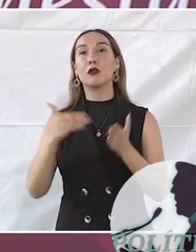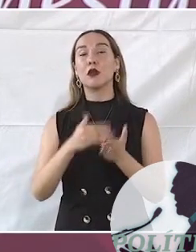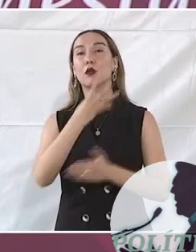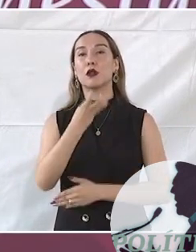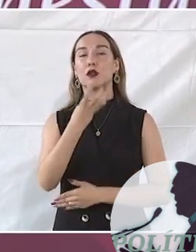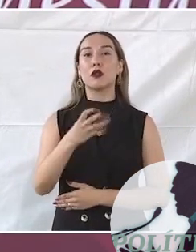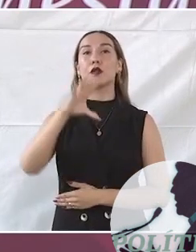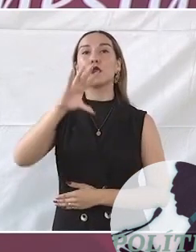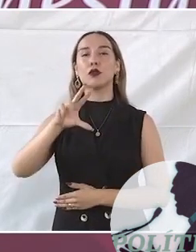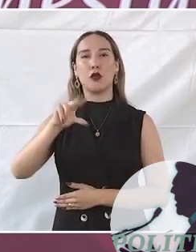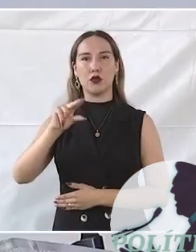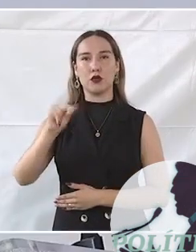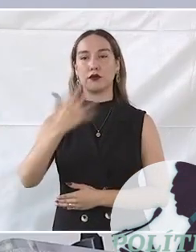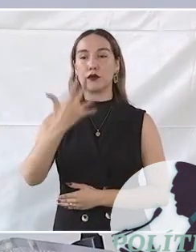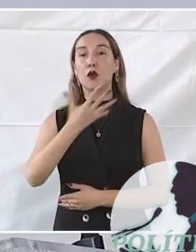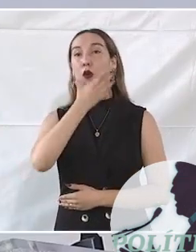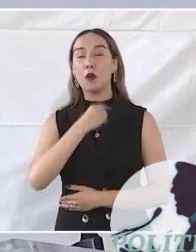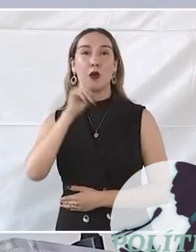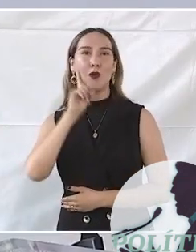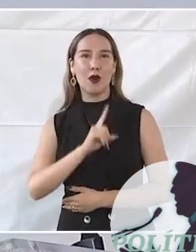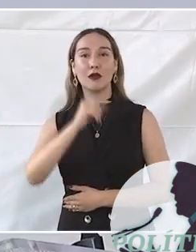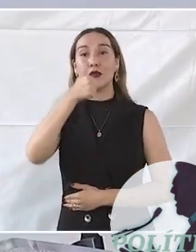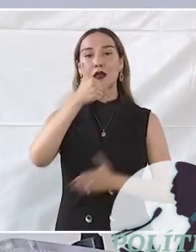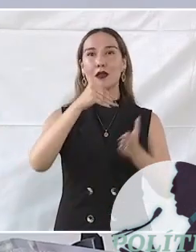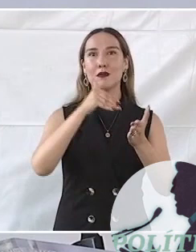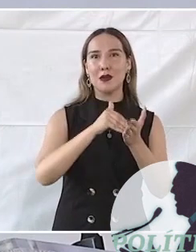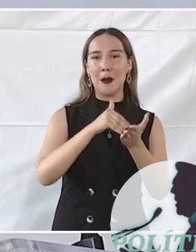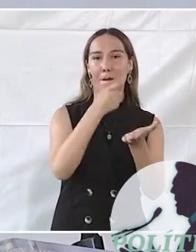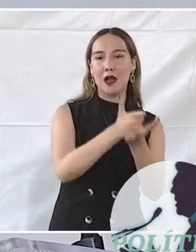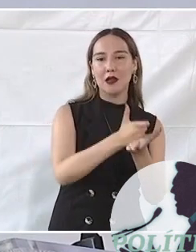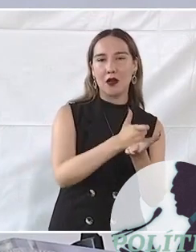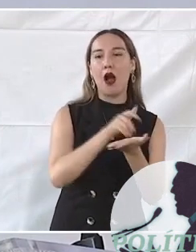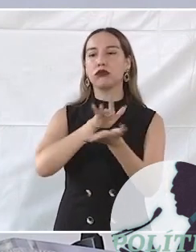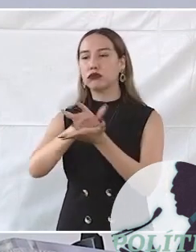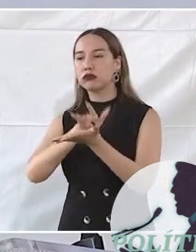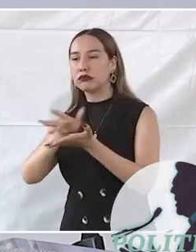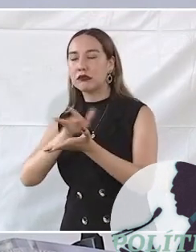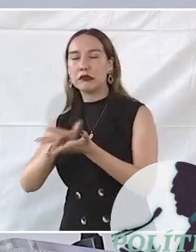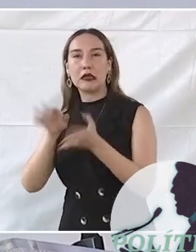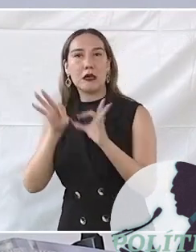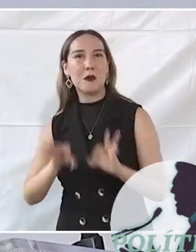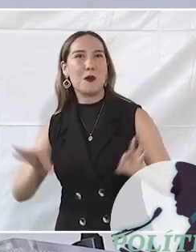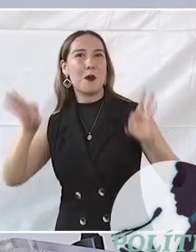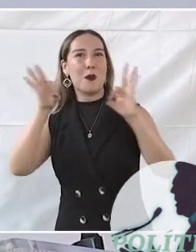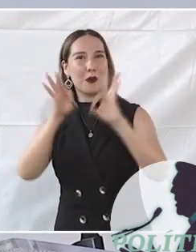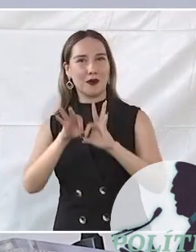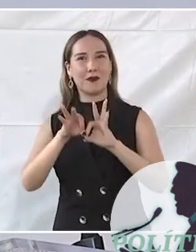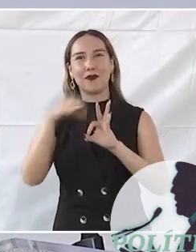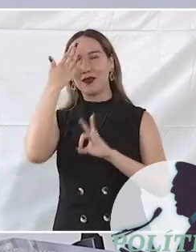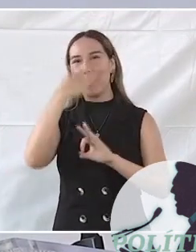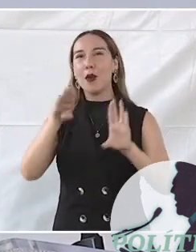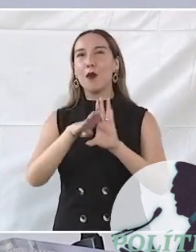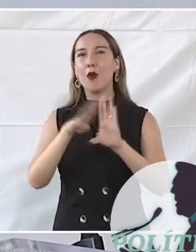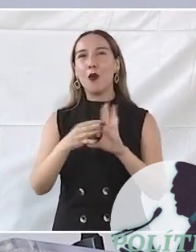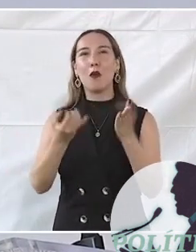12,485 hombres y mujeres reciben 6,000 pesos mensuales, lo que detona la economía local gracias a la siembra de